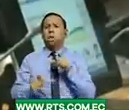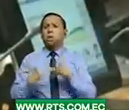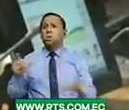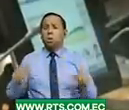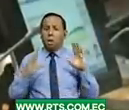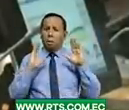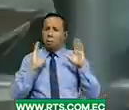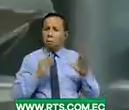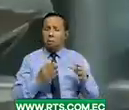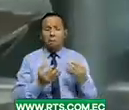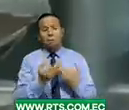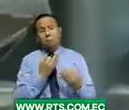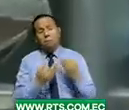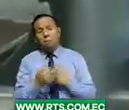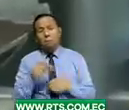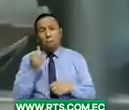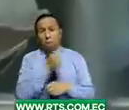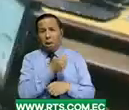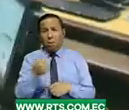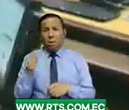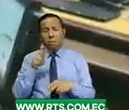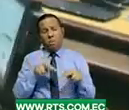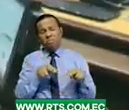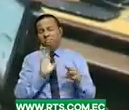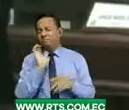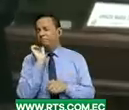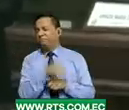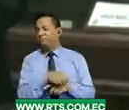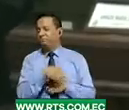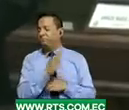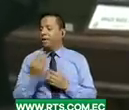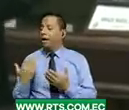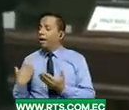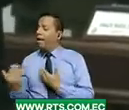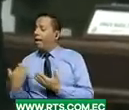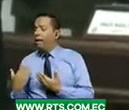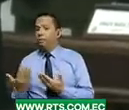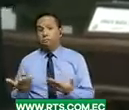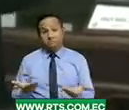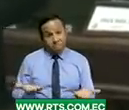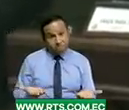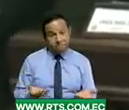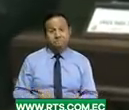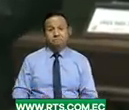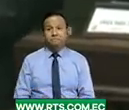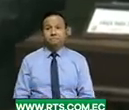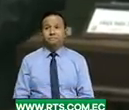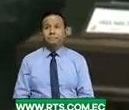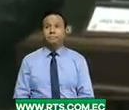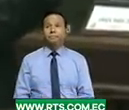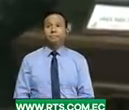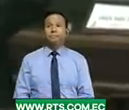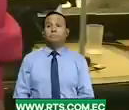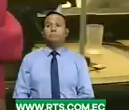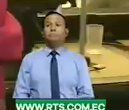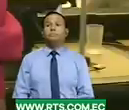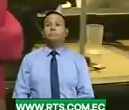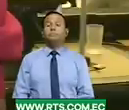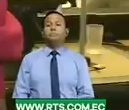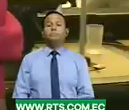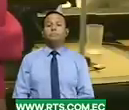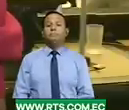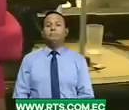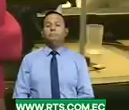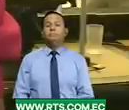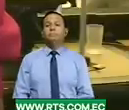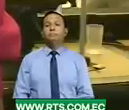por parte de los propios colegas, informó Valeria Navarro. Máxima Corte de Justicia.